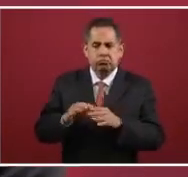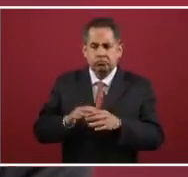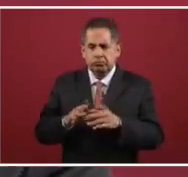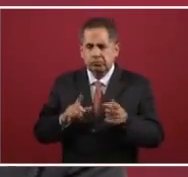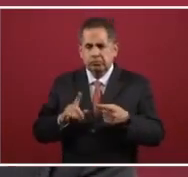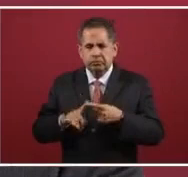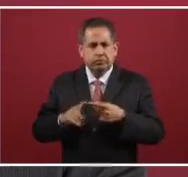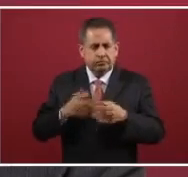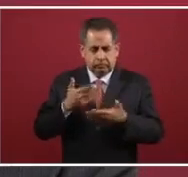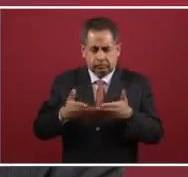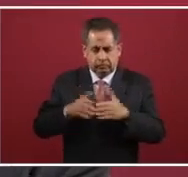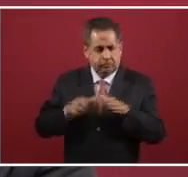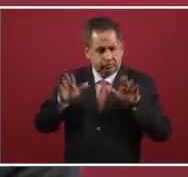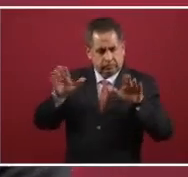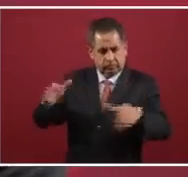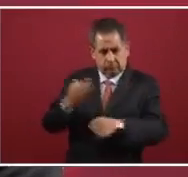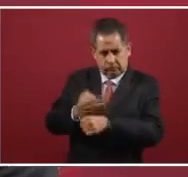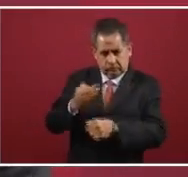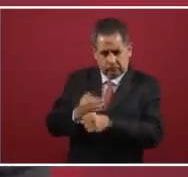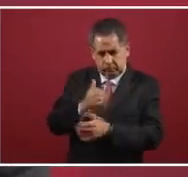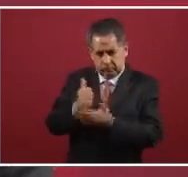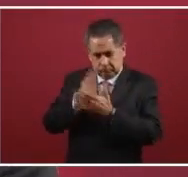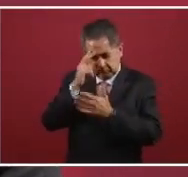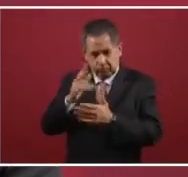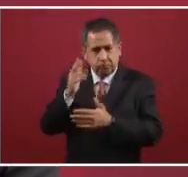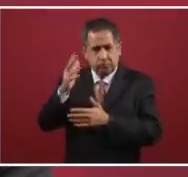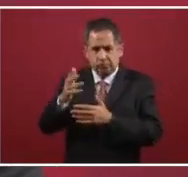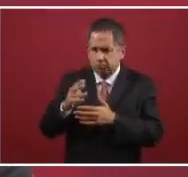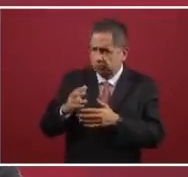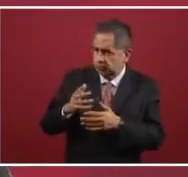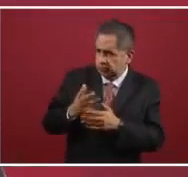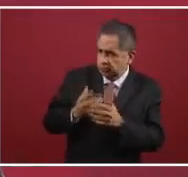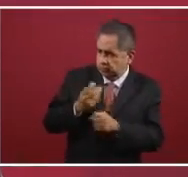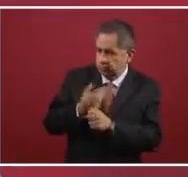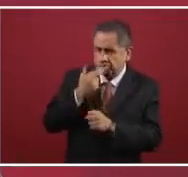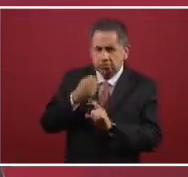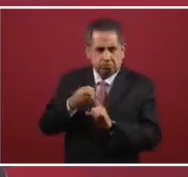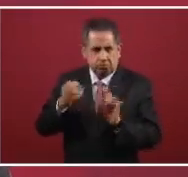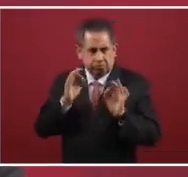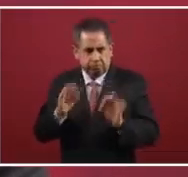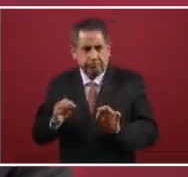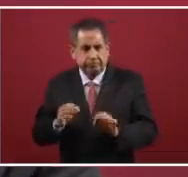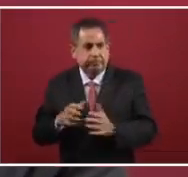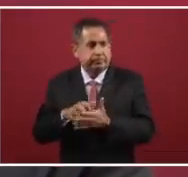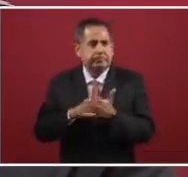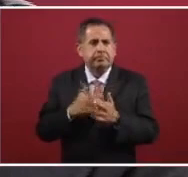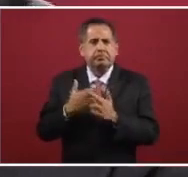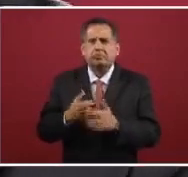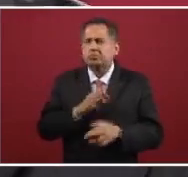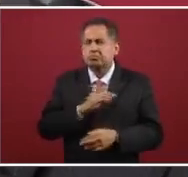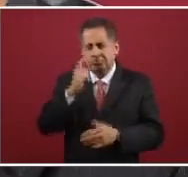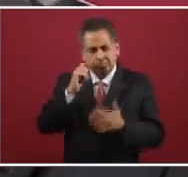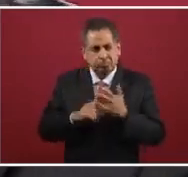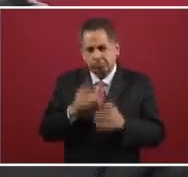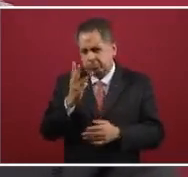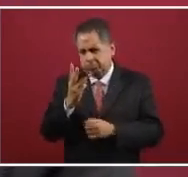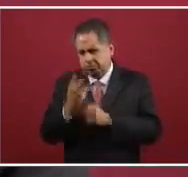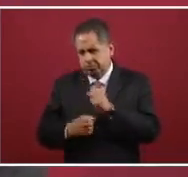del actual aeropuerto y nos vamos a ahorrar en 3 años